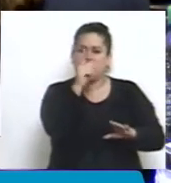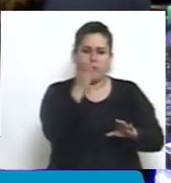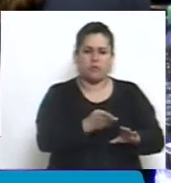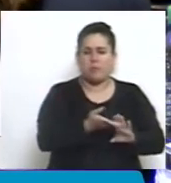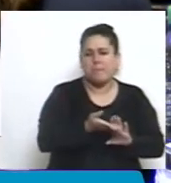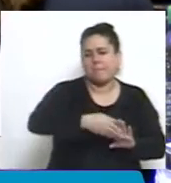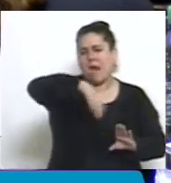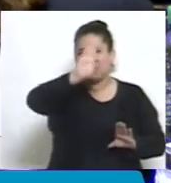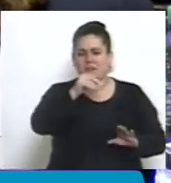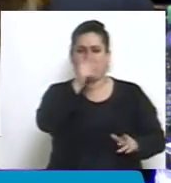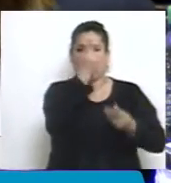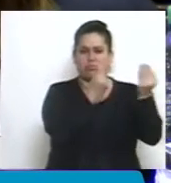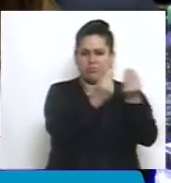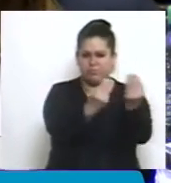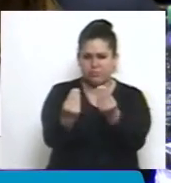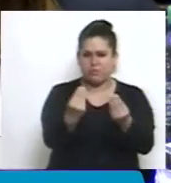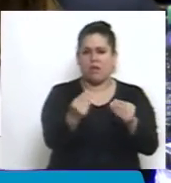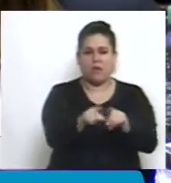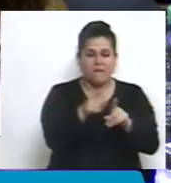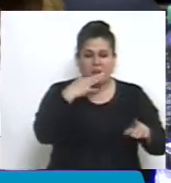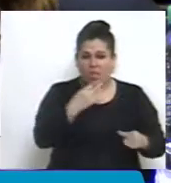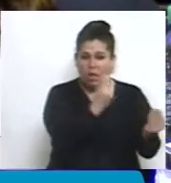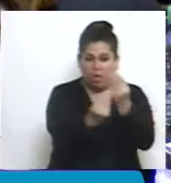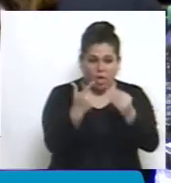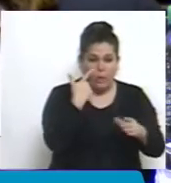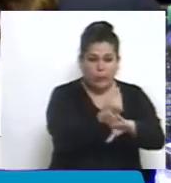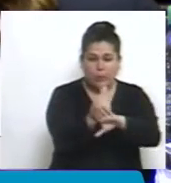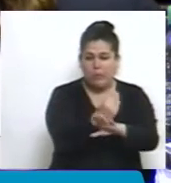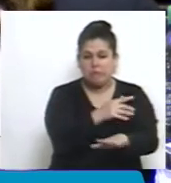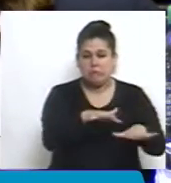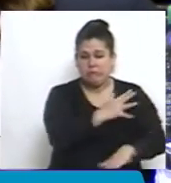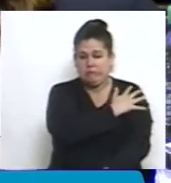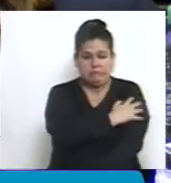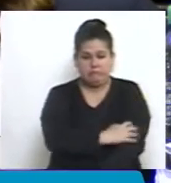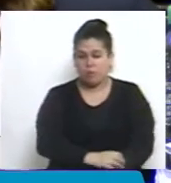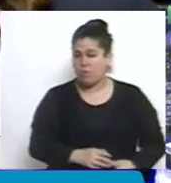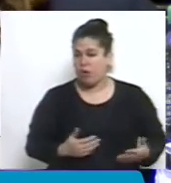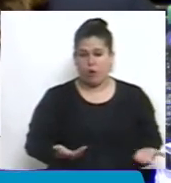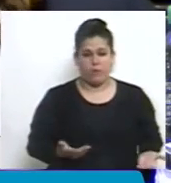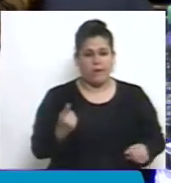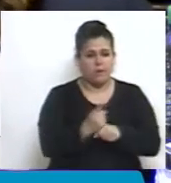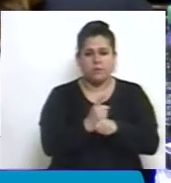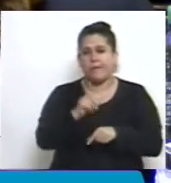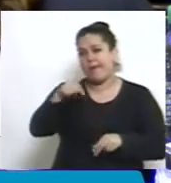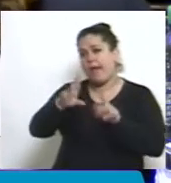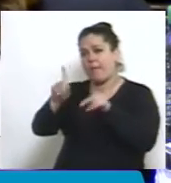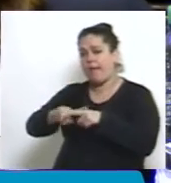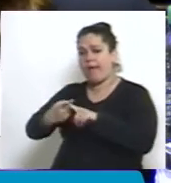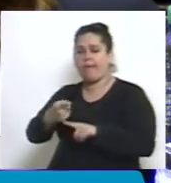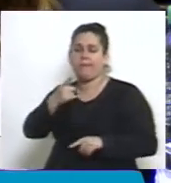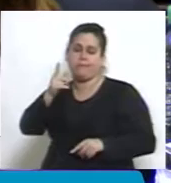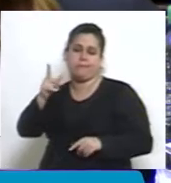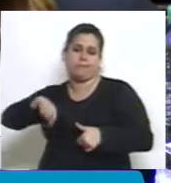20% de la población en condiciones infrahumanas. No se puede tomar una política nacional de